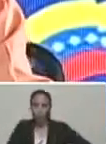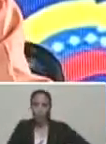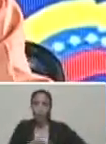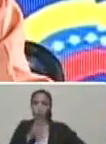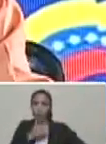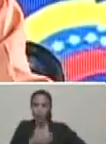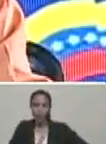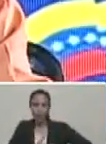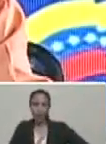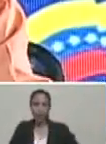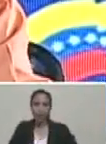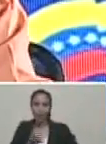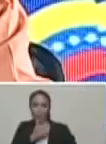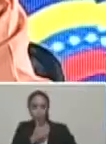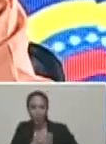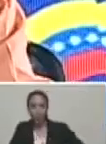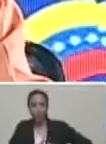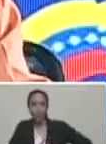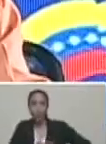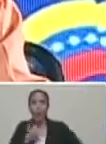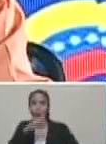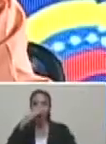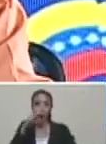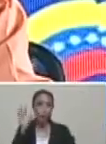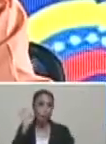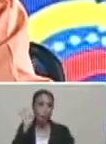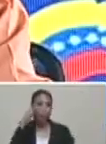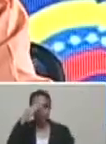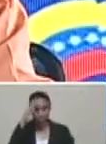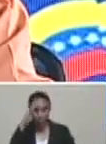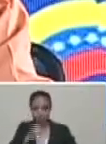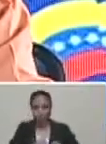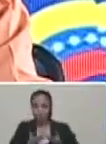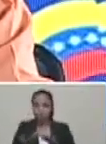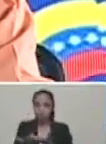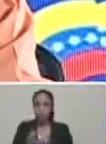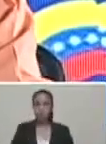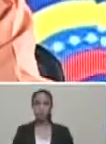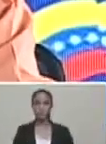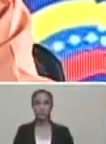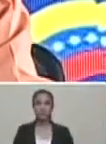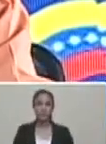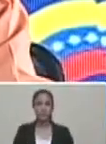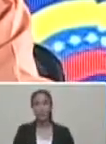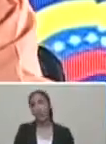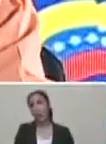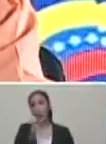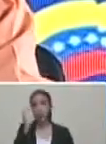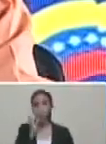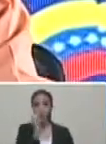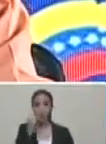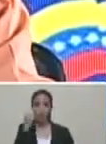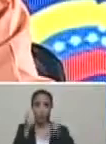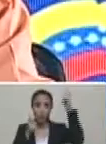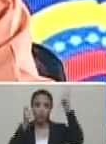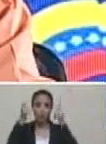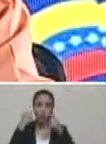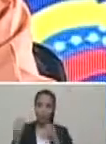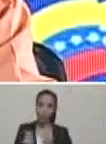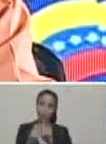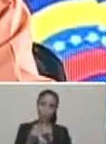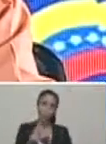embargo no tenía quien se lo diera y una cubana se lo dio. A los precursores que fueron Fidel y Chávez, que como usted lo ha recordado